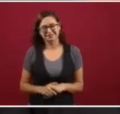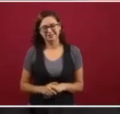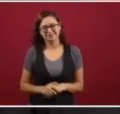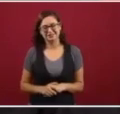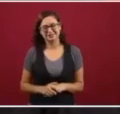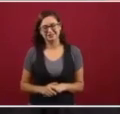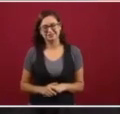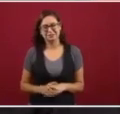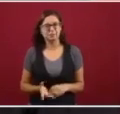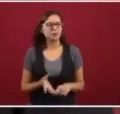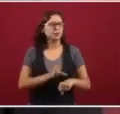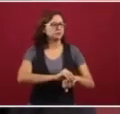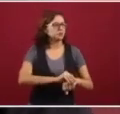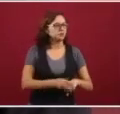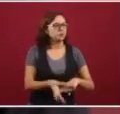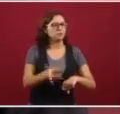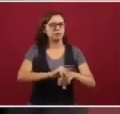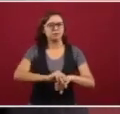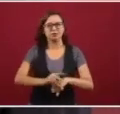o